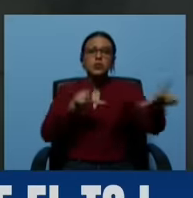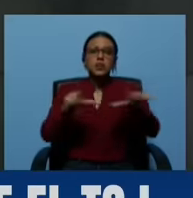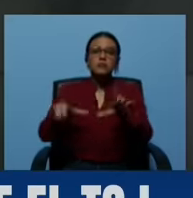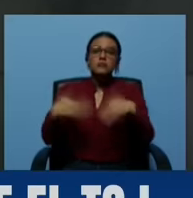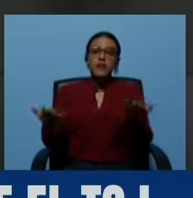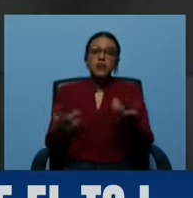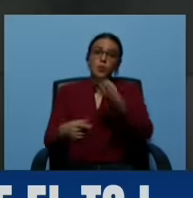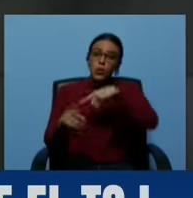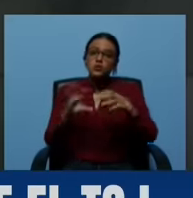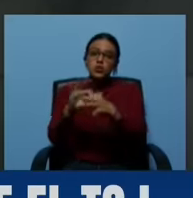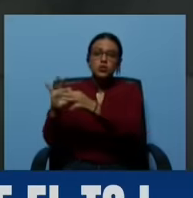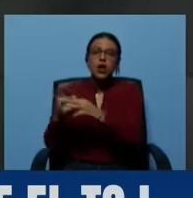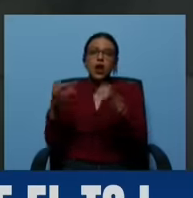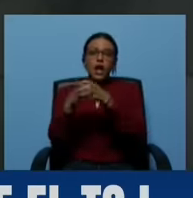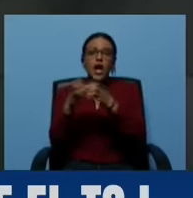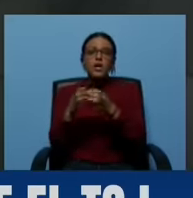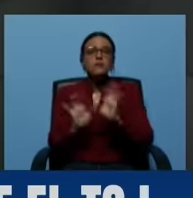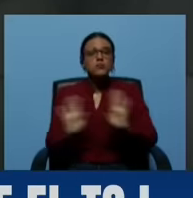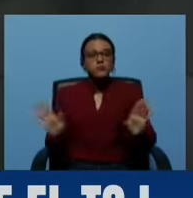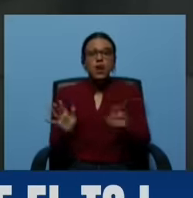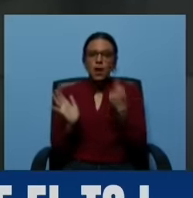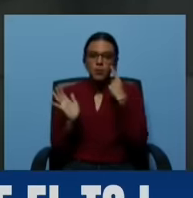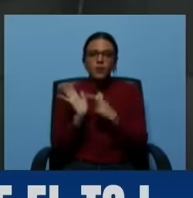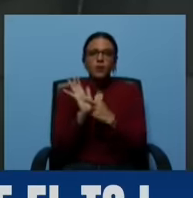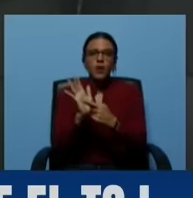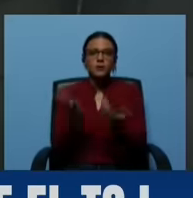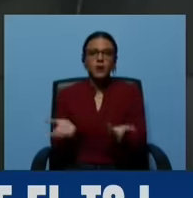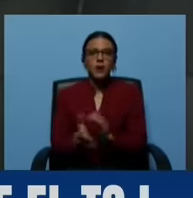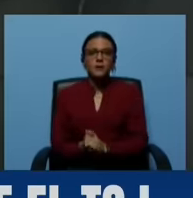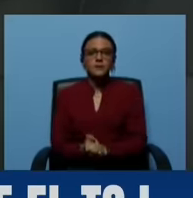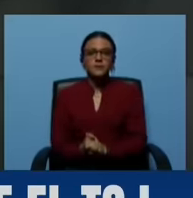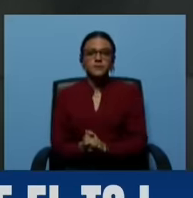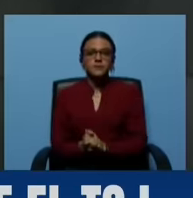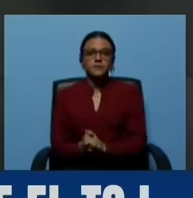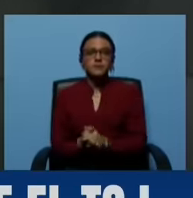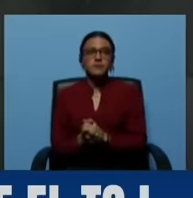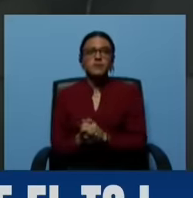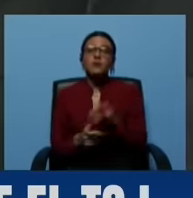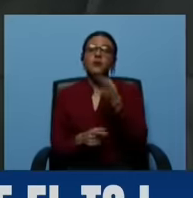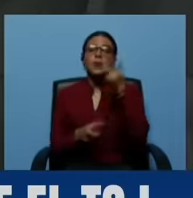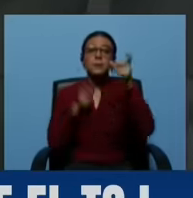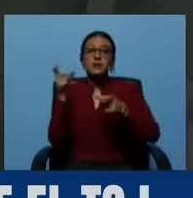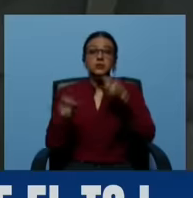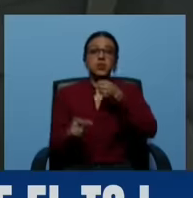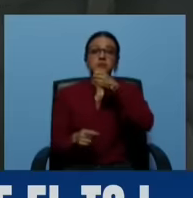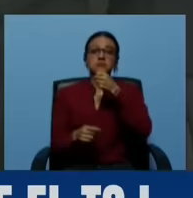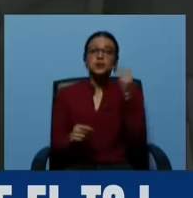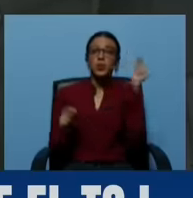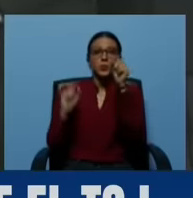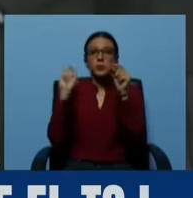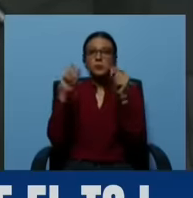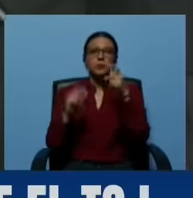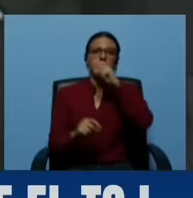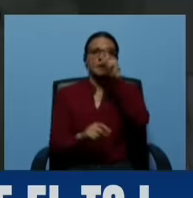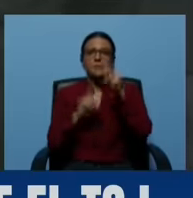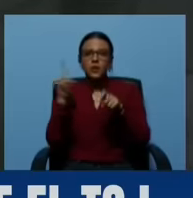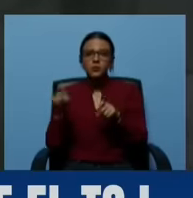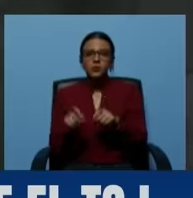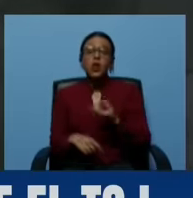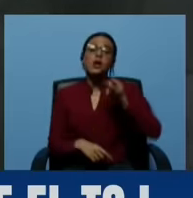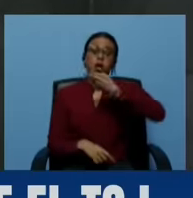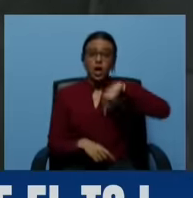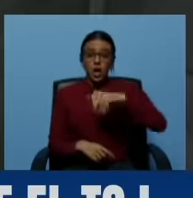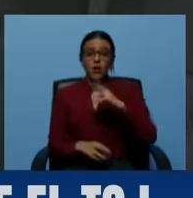somos también... Es decir, reconocen en la sala electoral. Nosotros hicimos una